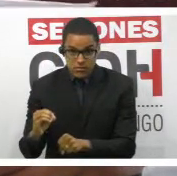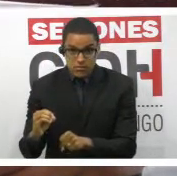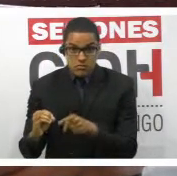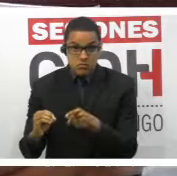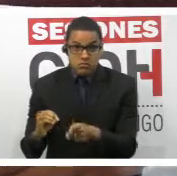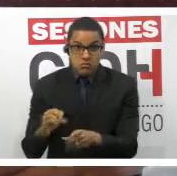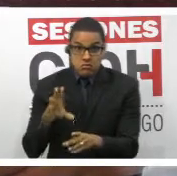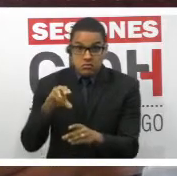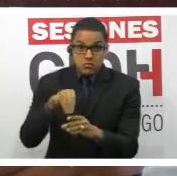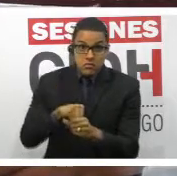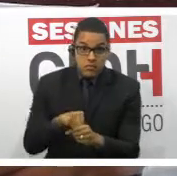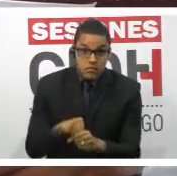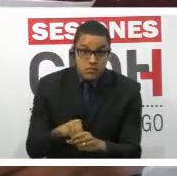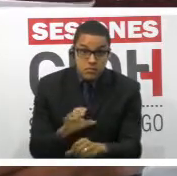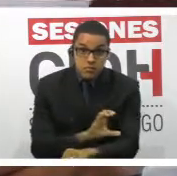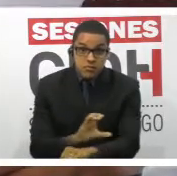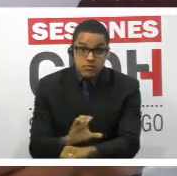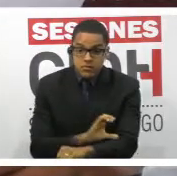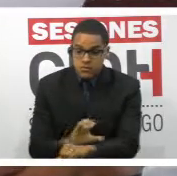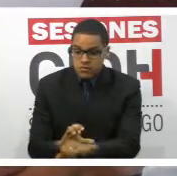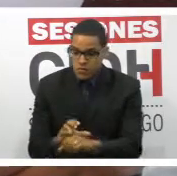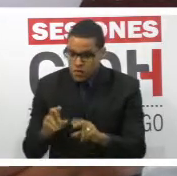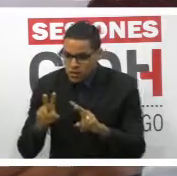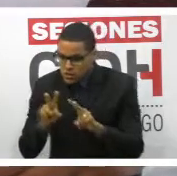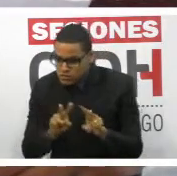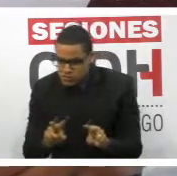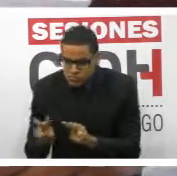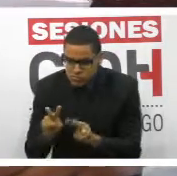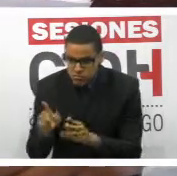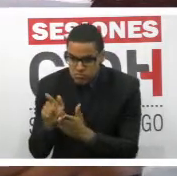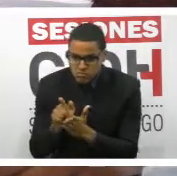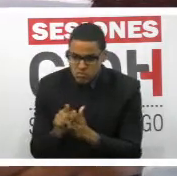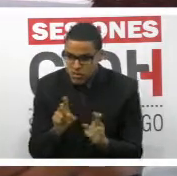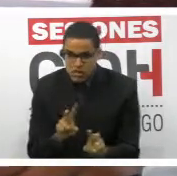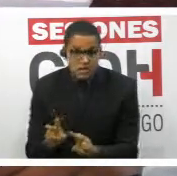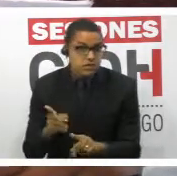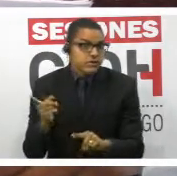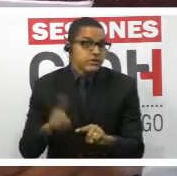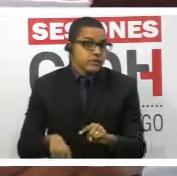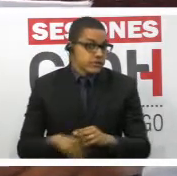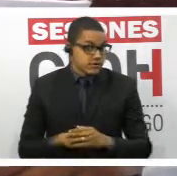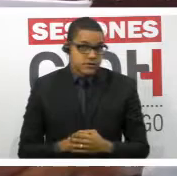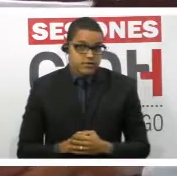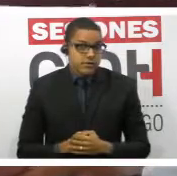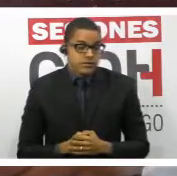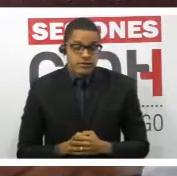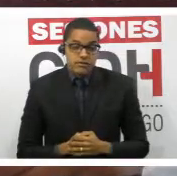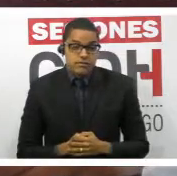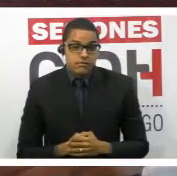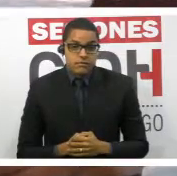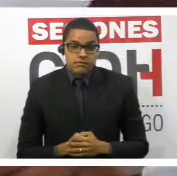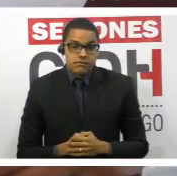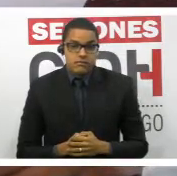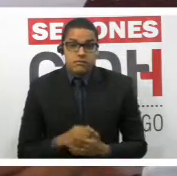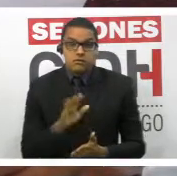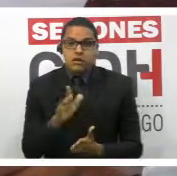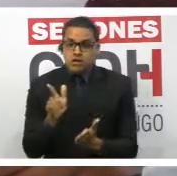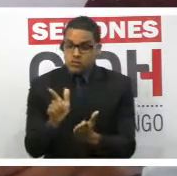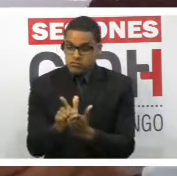tomando en cuenta que el decreto le haya mencionado otorga